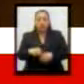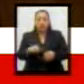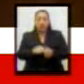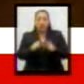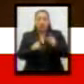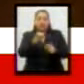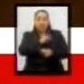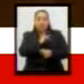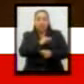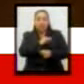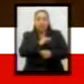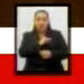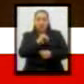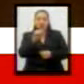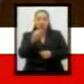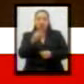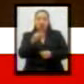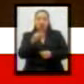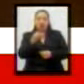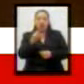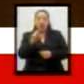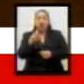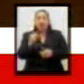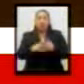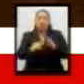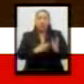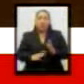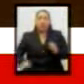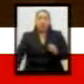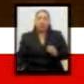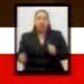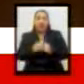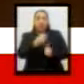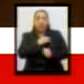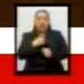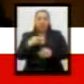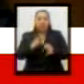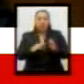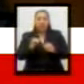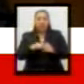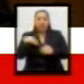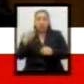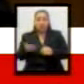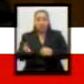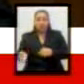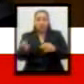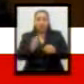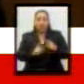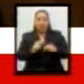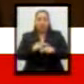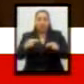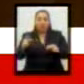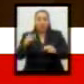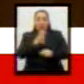instituciones, los recompone y los aglutina el Ministerio de Finanzas y después pasan a instancias de